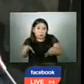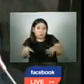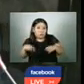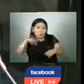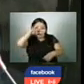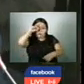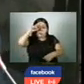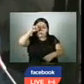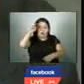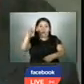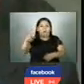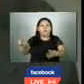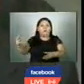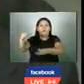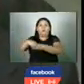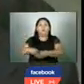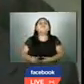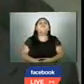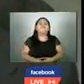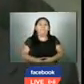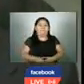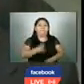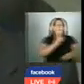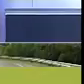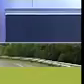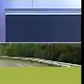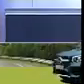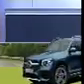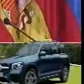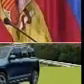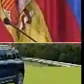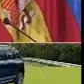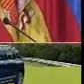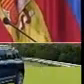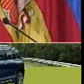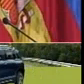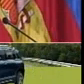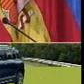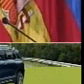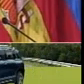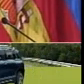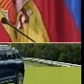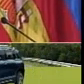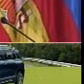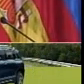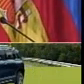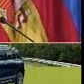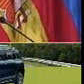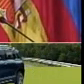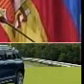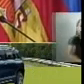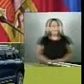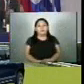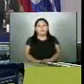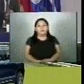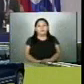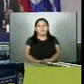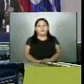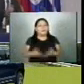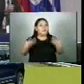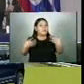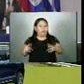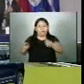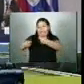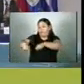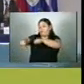funciones como miembro del Consejo. Eso es correcto. Es que el Banco Centroamericano de Integración Económica, el BESIE, formalizó con el